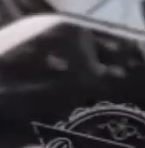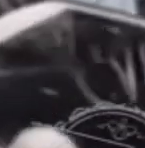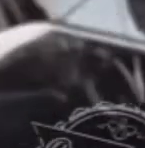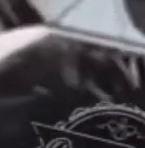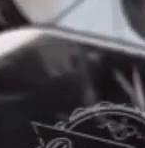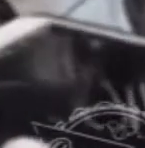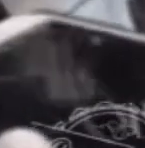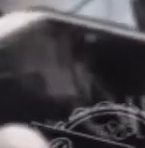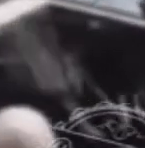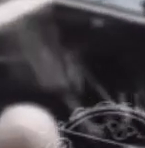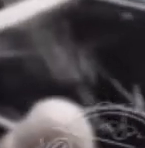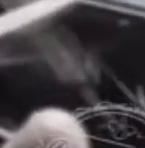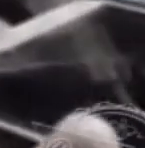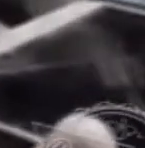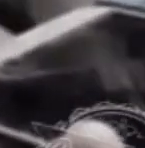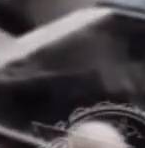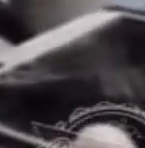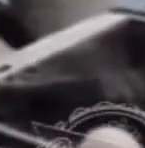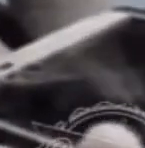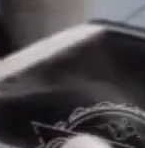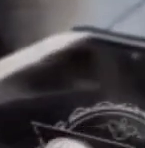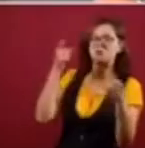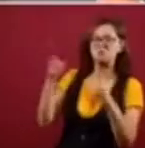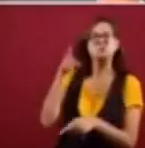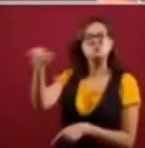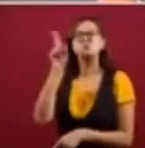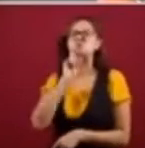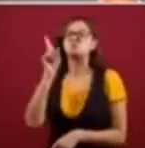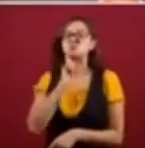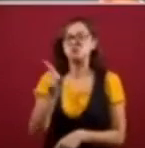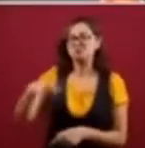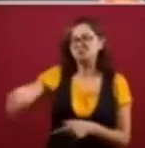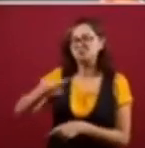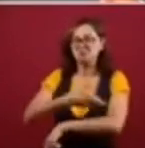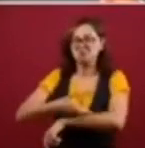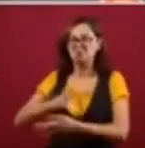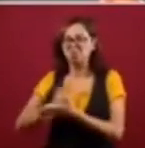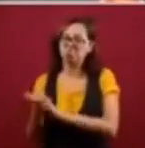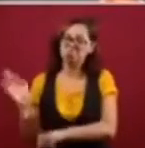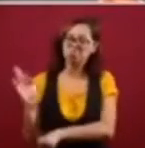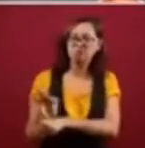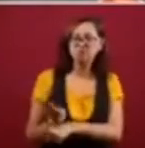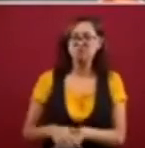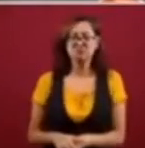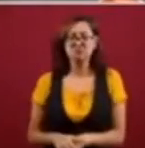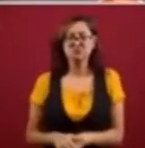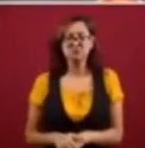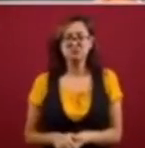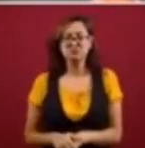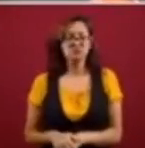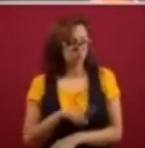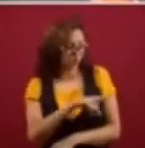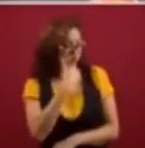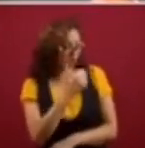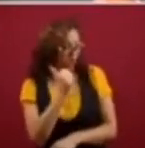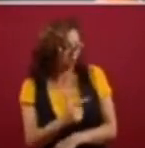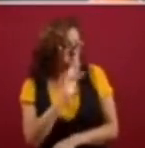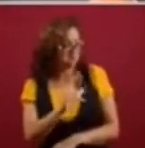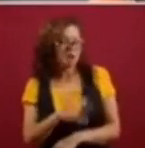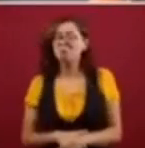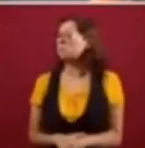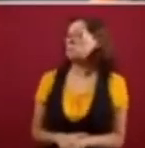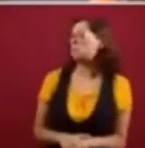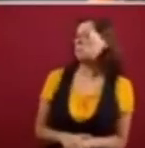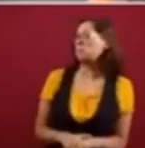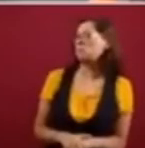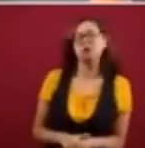los gobiernos municipales estatales federales bueno no sé si quieres contestar no no tiene